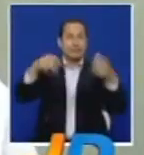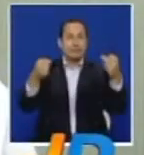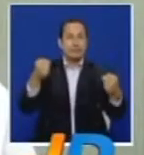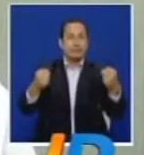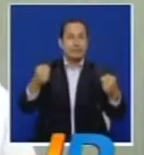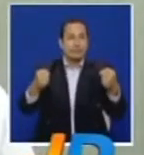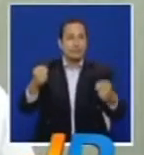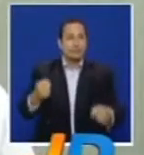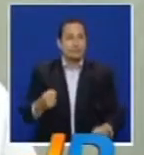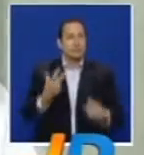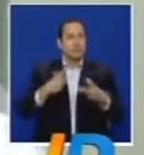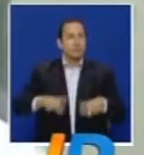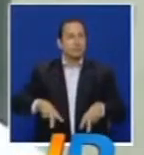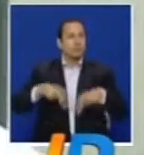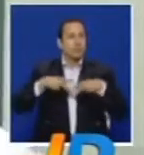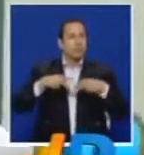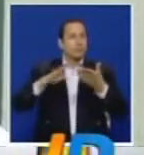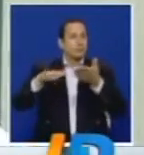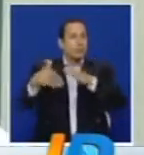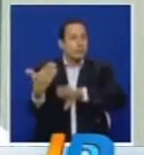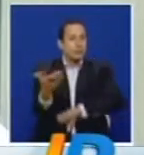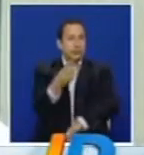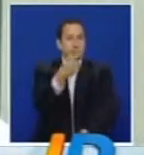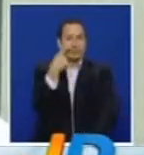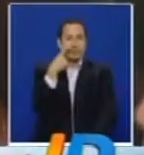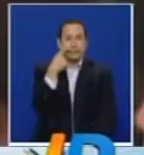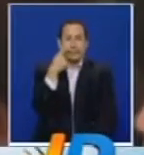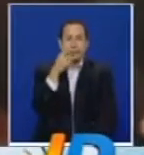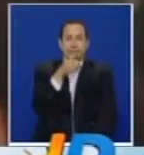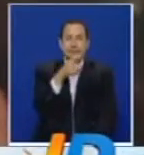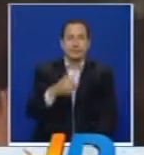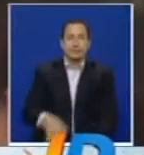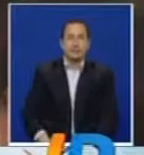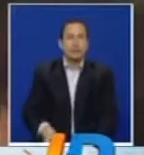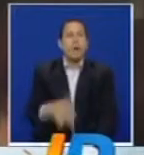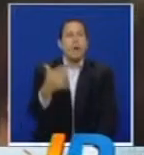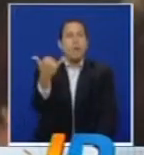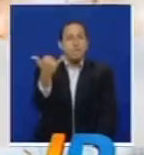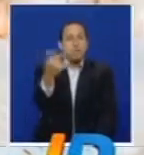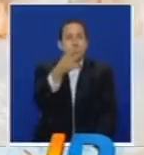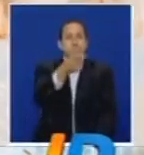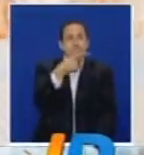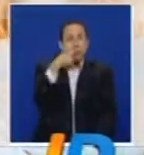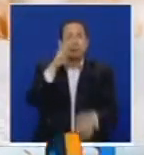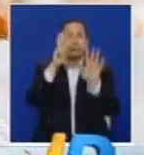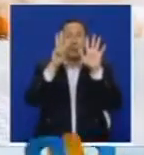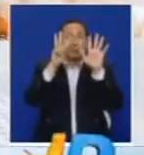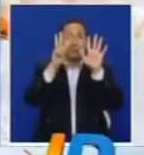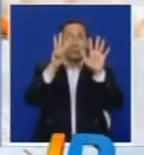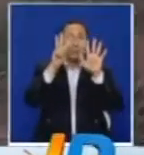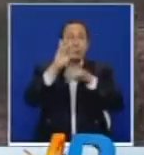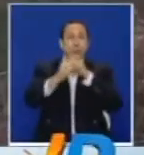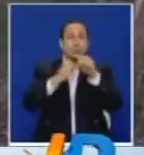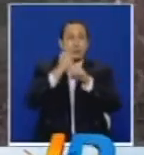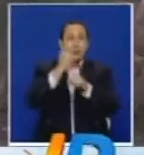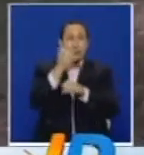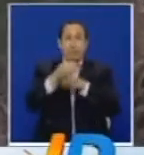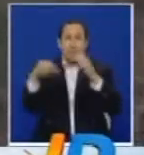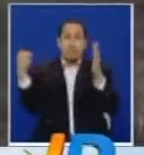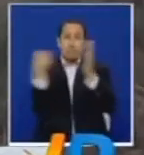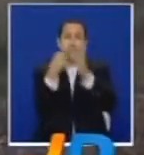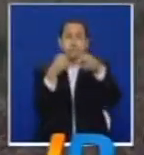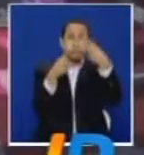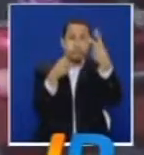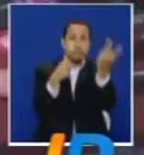No tengo vida, a mí me mataron. Es el dolor de un padre porque aquí yace su única hija, Alejandra, de 8 años, embestida por este vehículo que se subió al